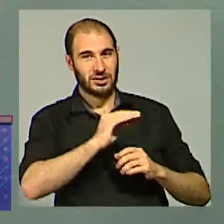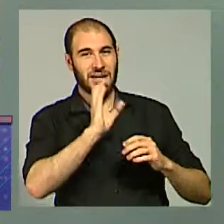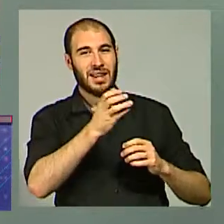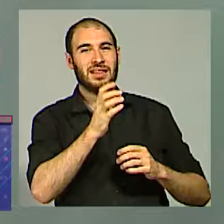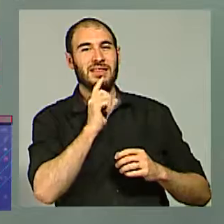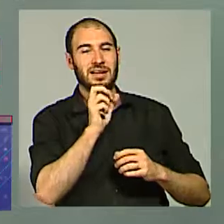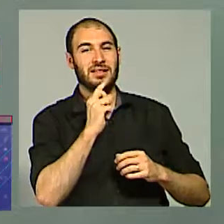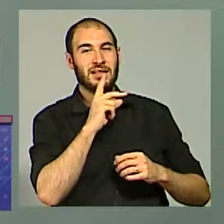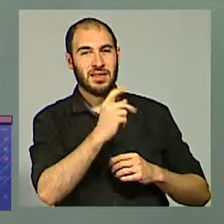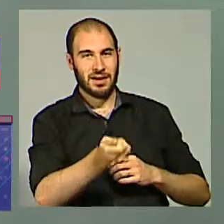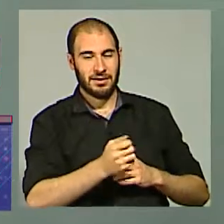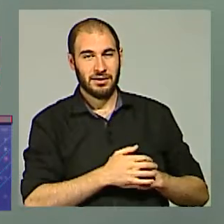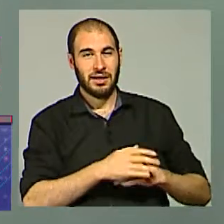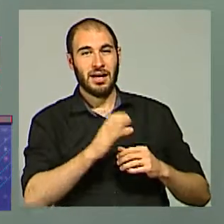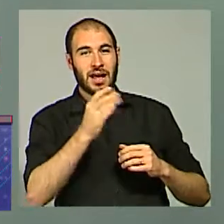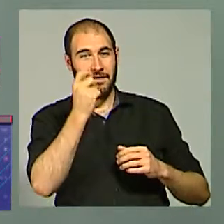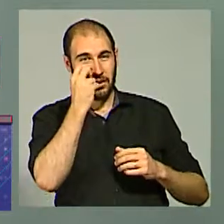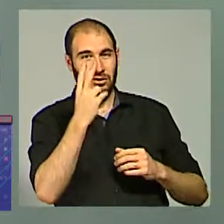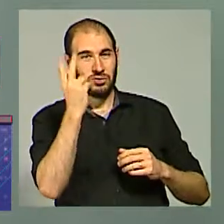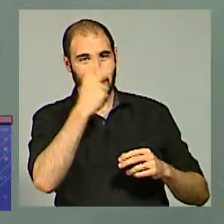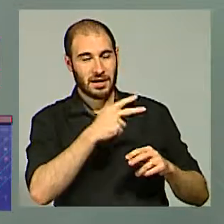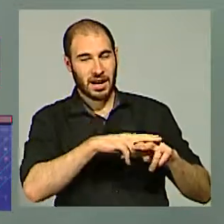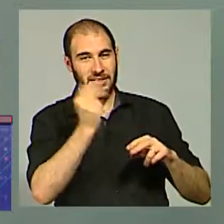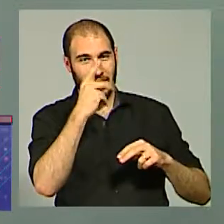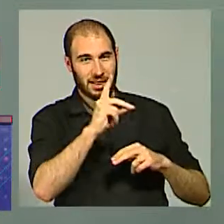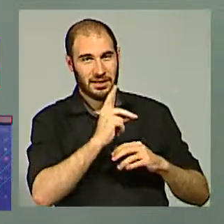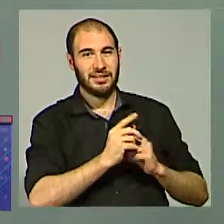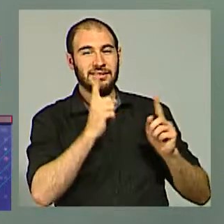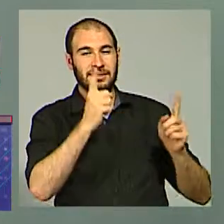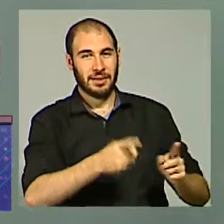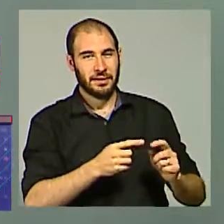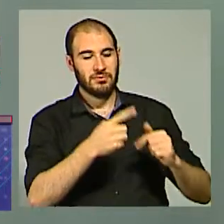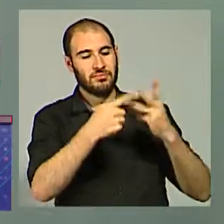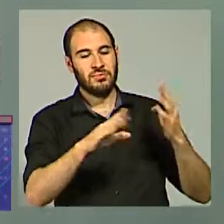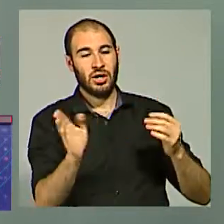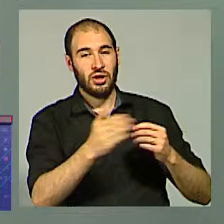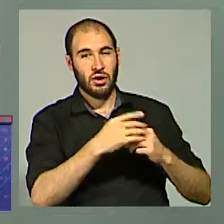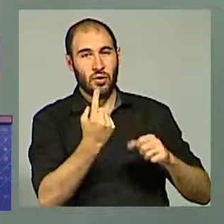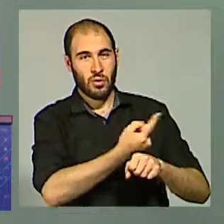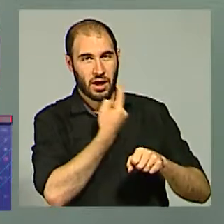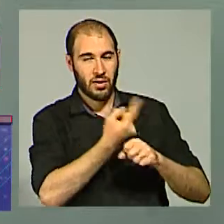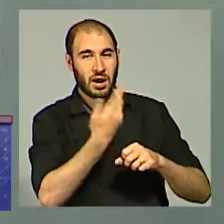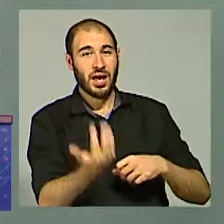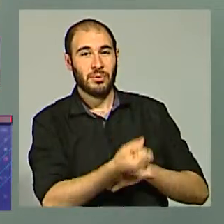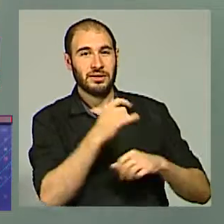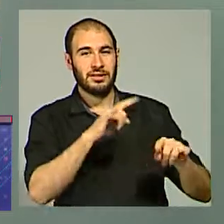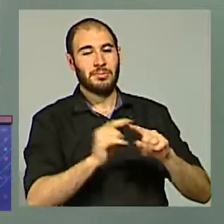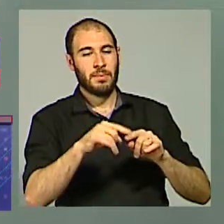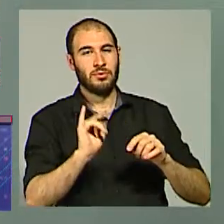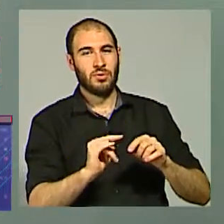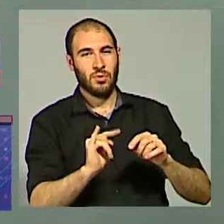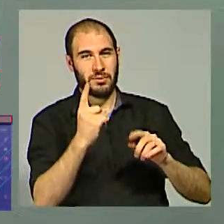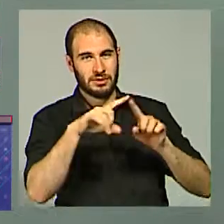el canal 30 de la televisión digital abierta en el canal 22 en super canal hd y también todos los contenidos análogo de esta hora lo vas a poder encontrar en www